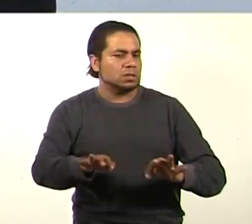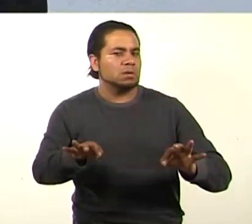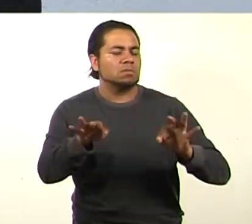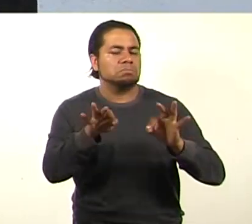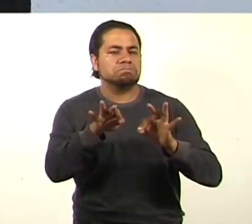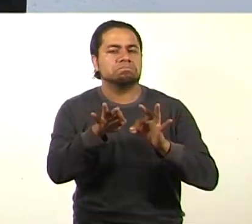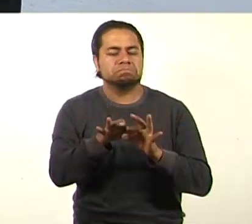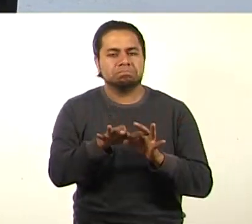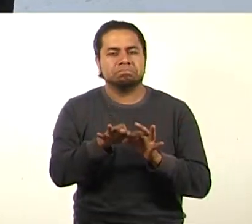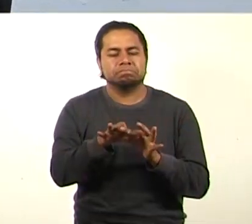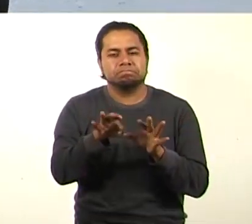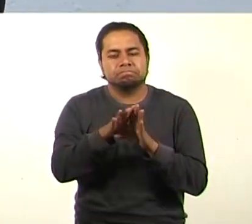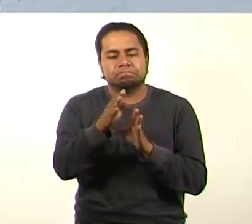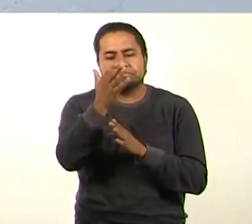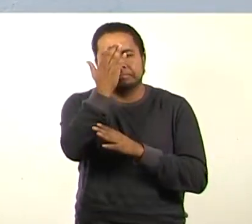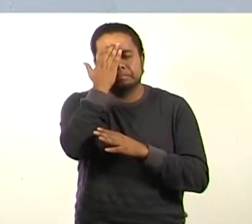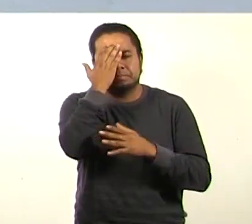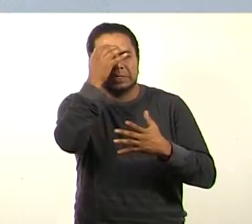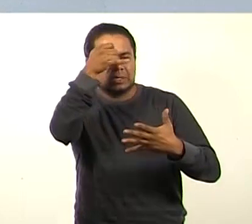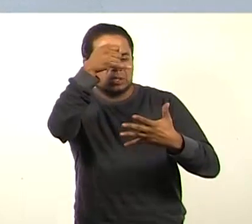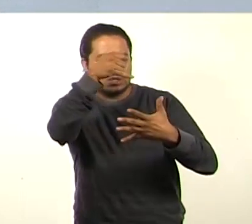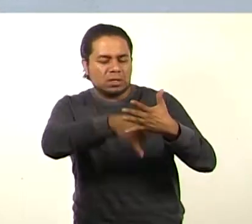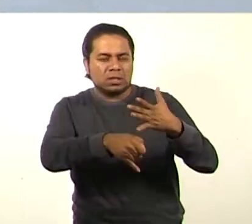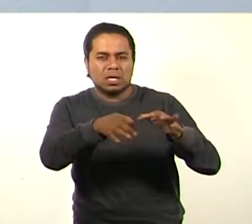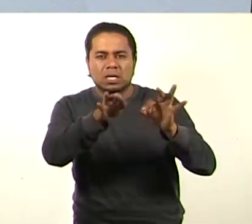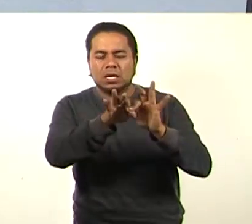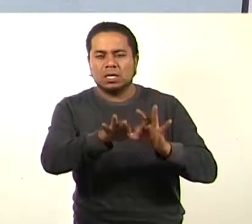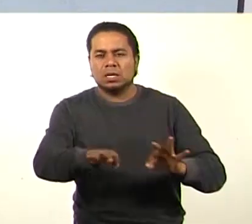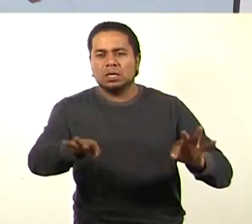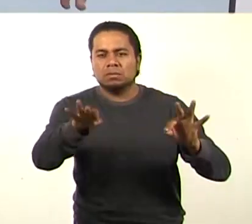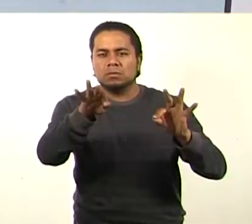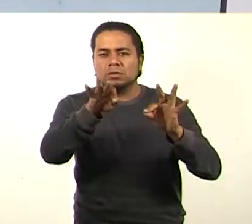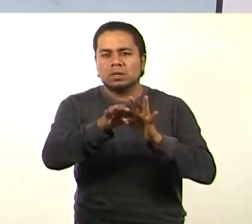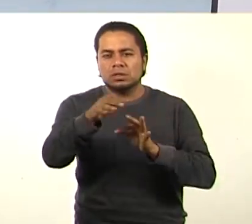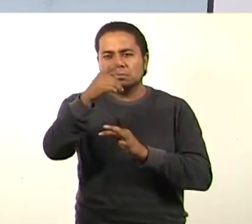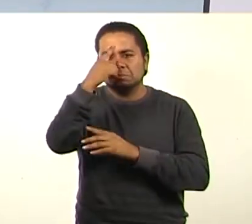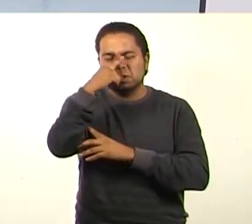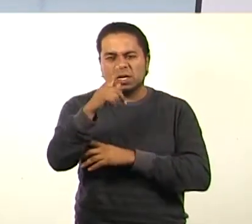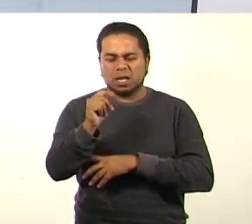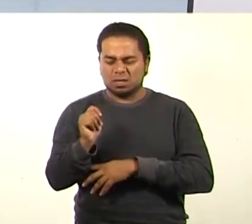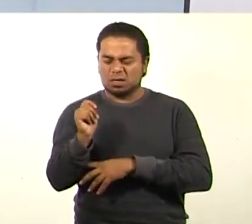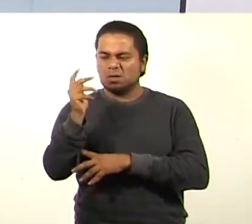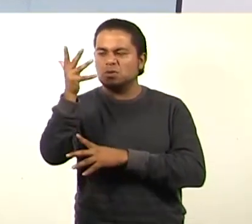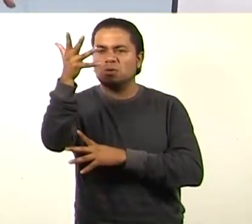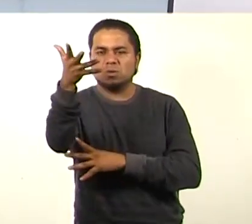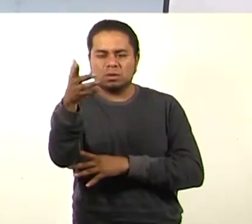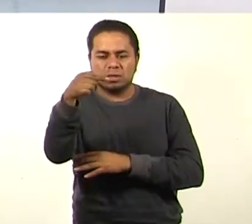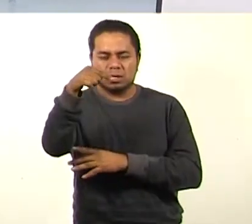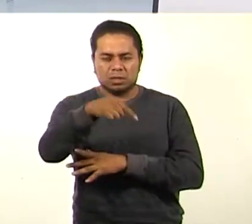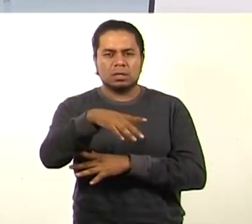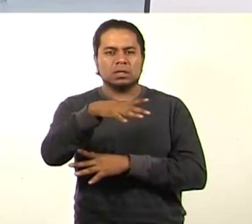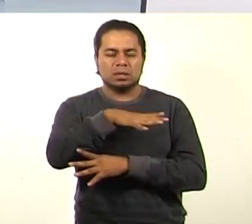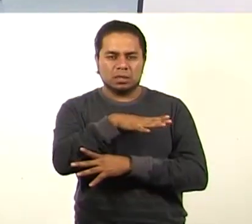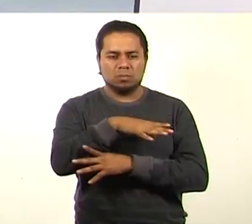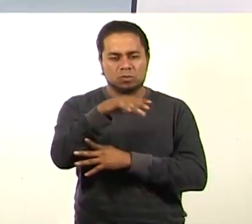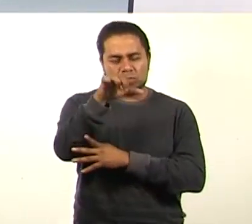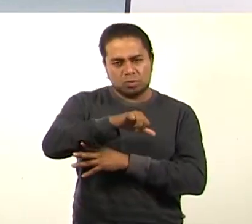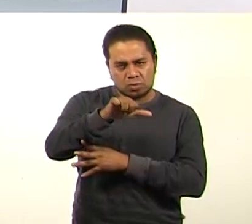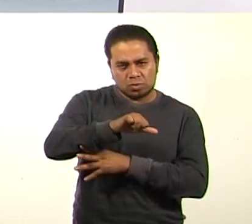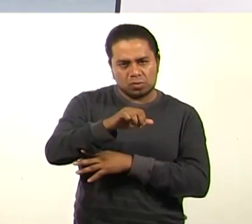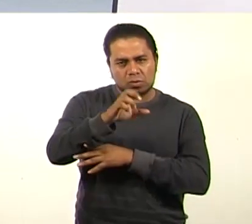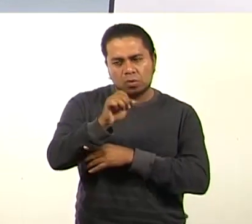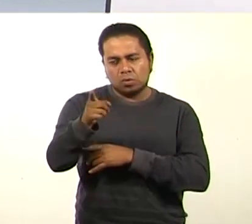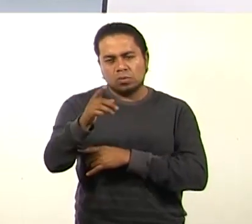implica conocer los aspectos más importantes de todas las tecnologías que hoy nos rodean y de las que ustedes